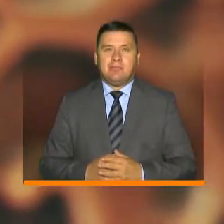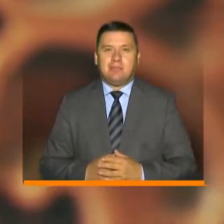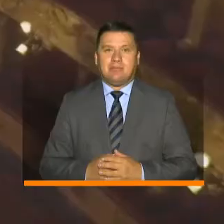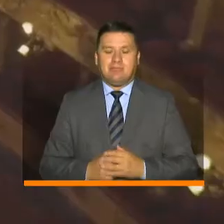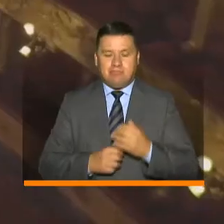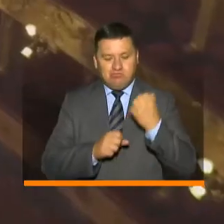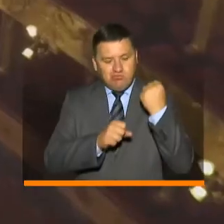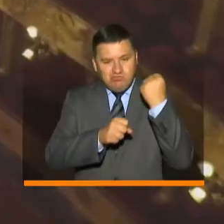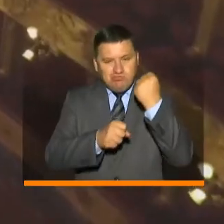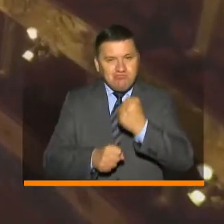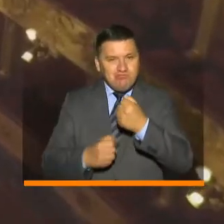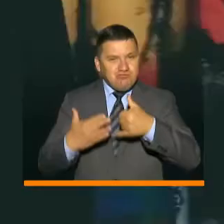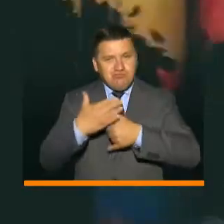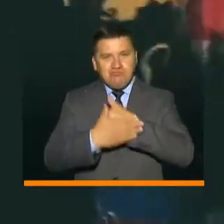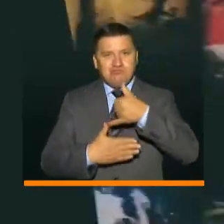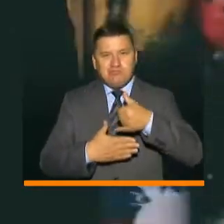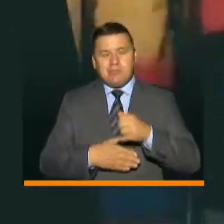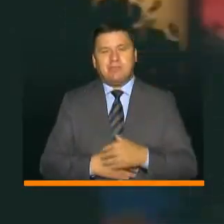patrimonio,